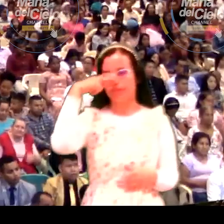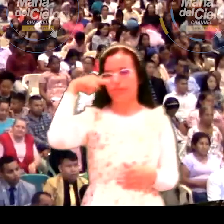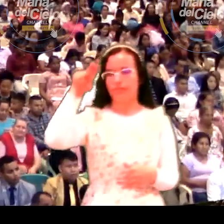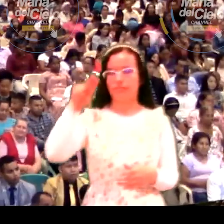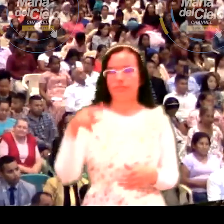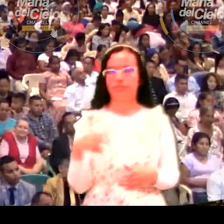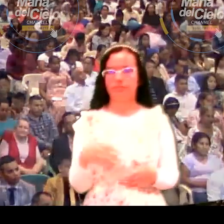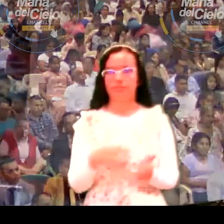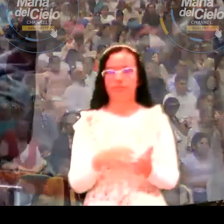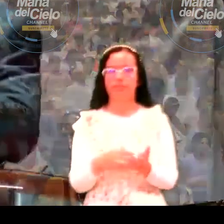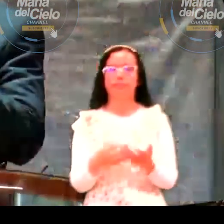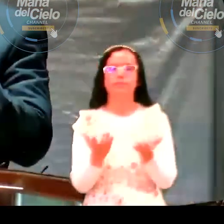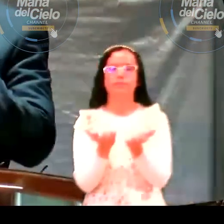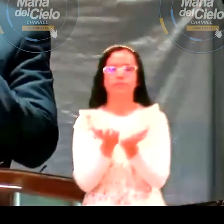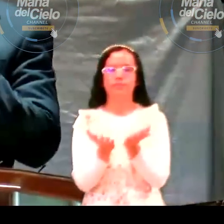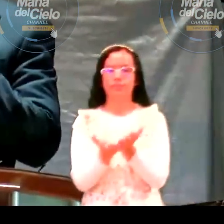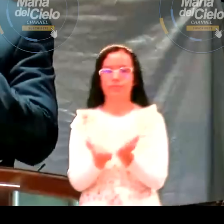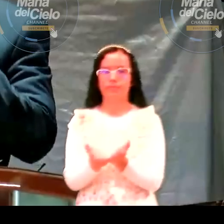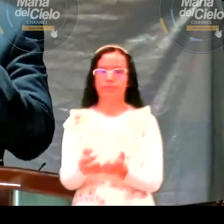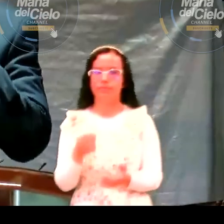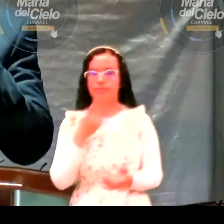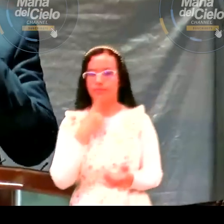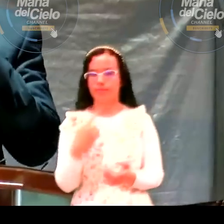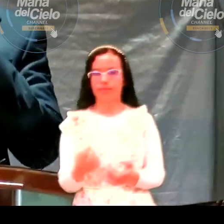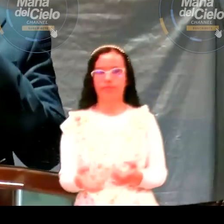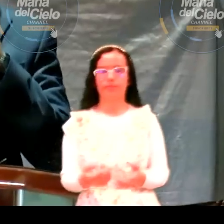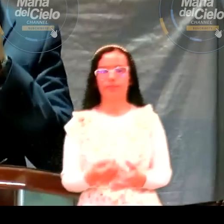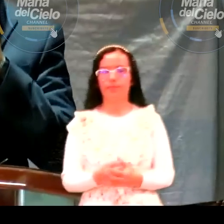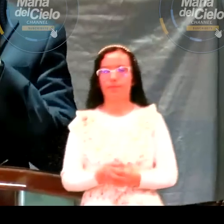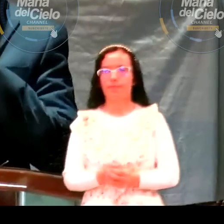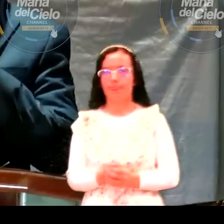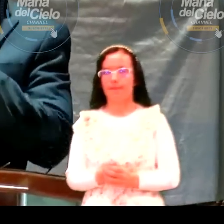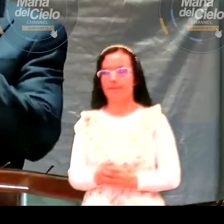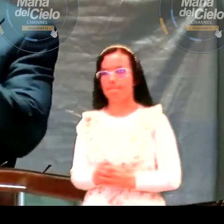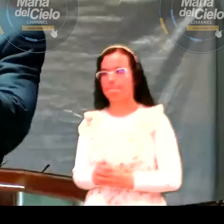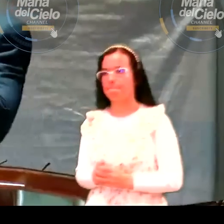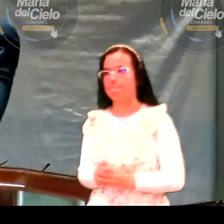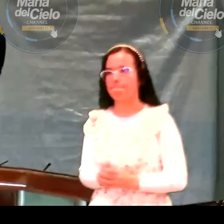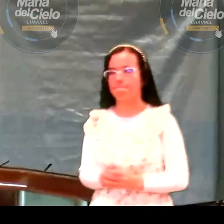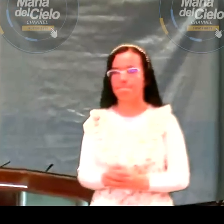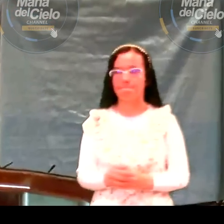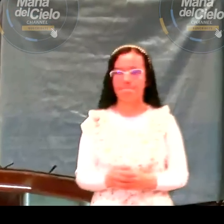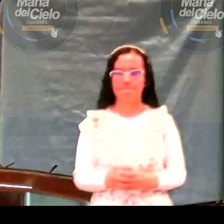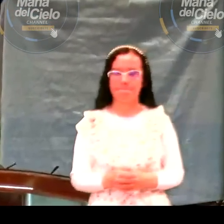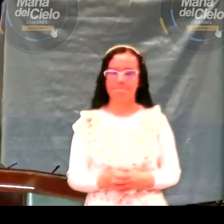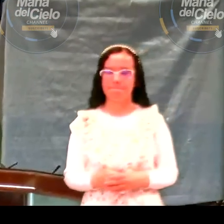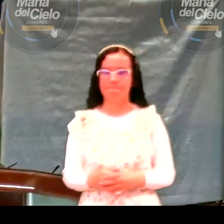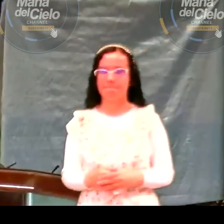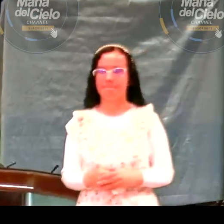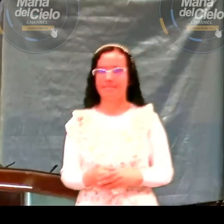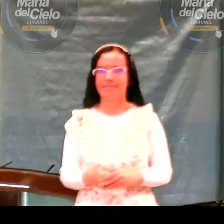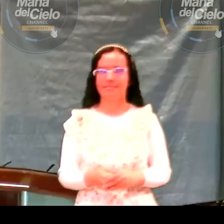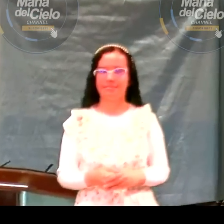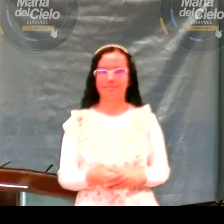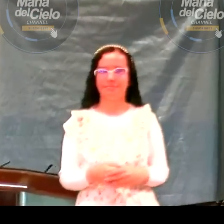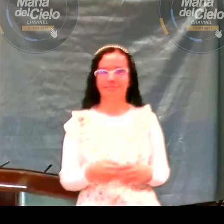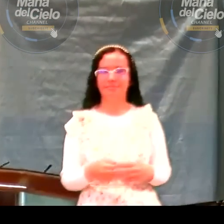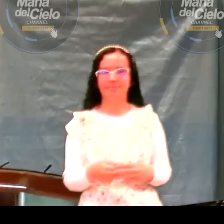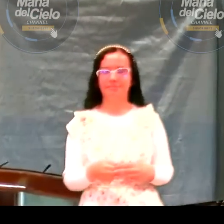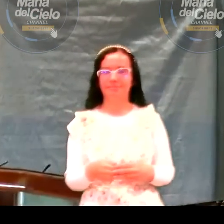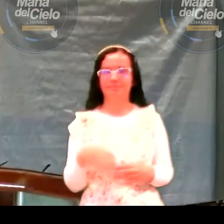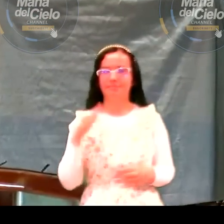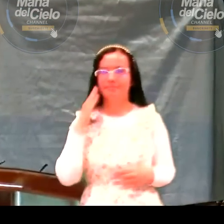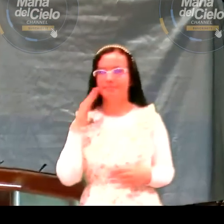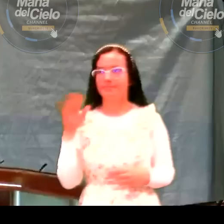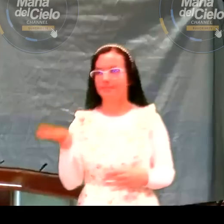es enfática cuando dice que había perdido ya la costumbre de las mujeres, o sea, cerró edad. Ahí no hay nada que